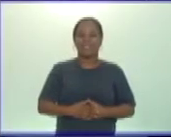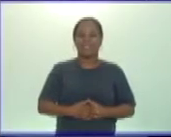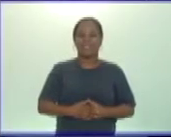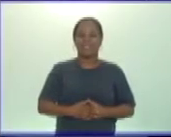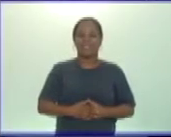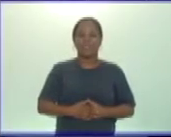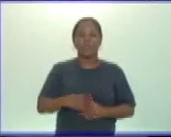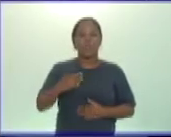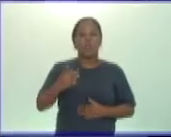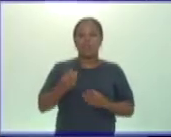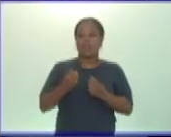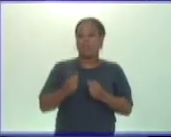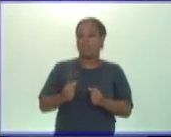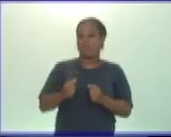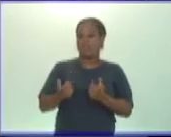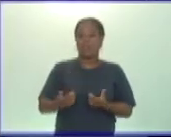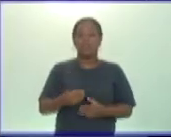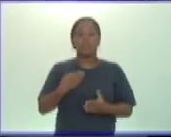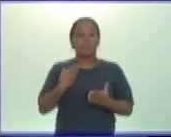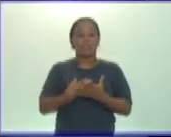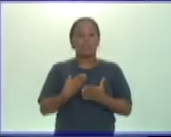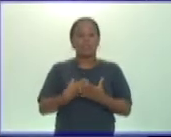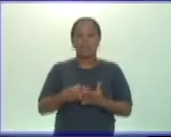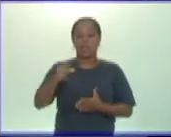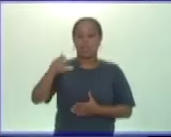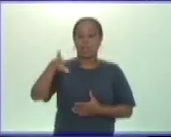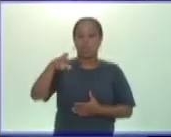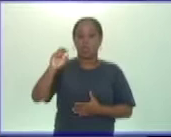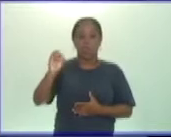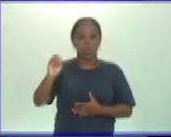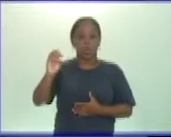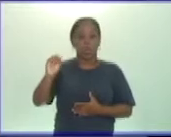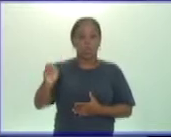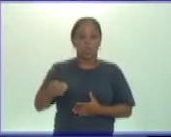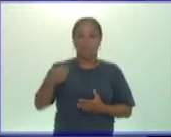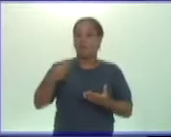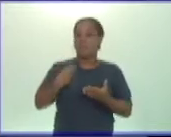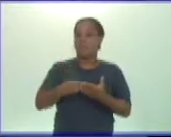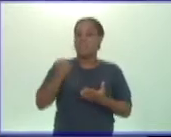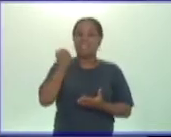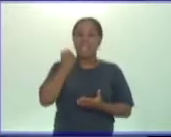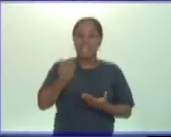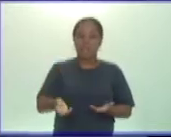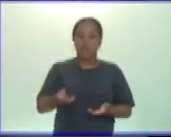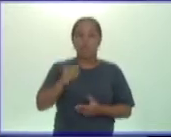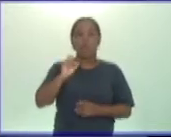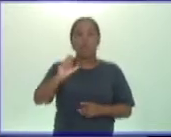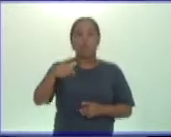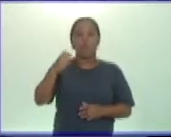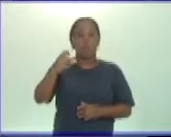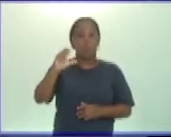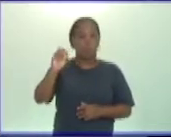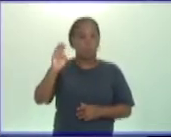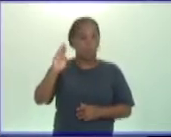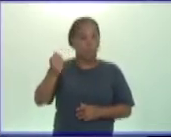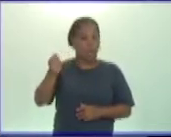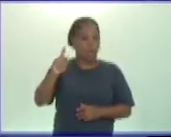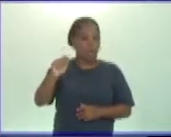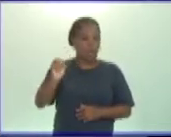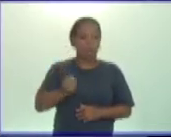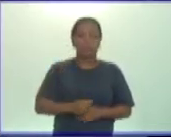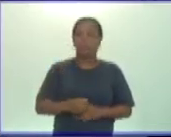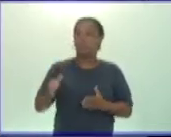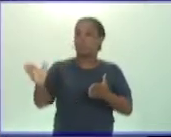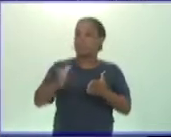Los óxidos de metales como el cadmio, cromo, hierro y cobalto se usan como pigmentos en esmaltes y pinturas. La